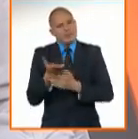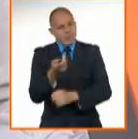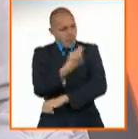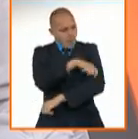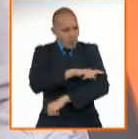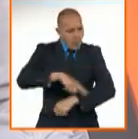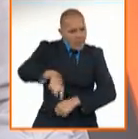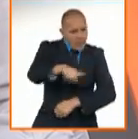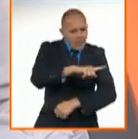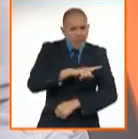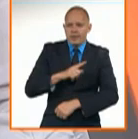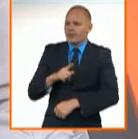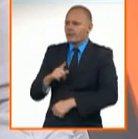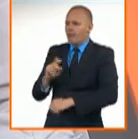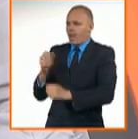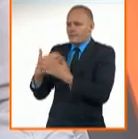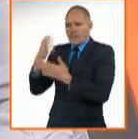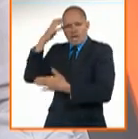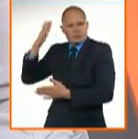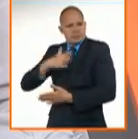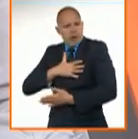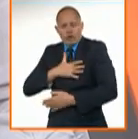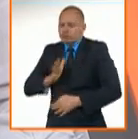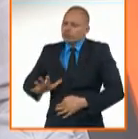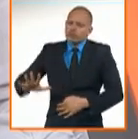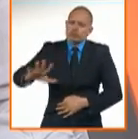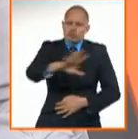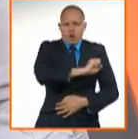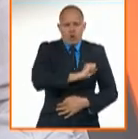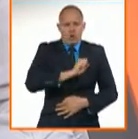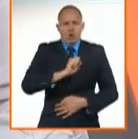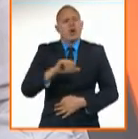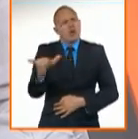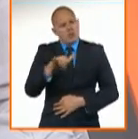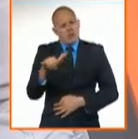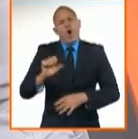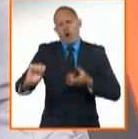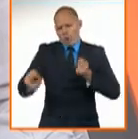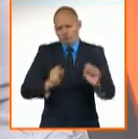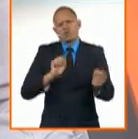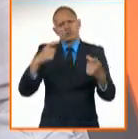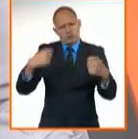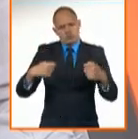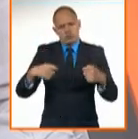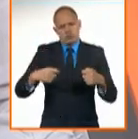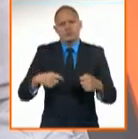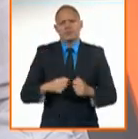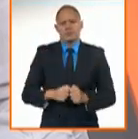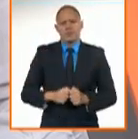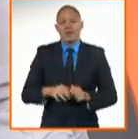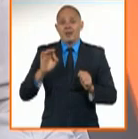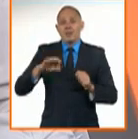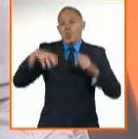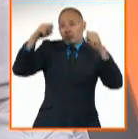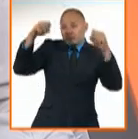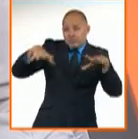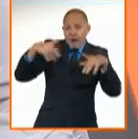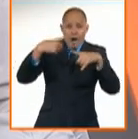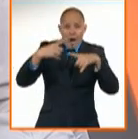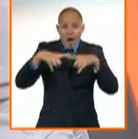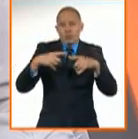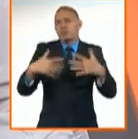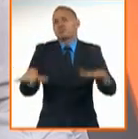como también en el sector residencial que nos permite también como explicó la viceministra tatiana ahora minimizar las afectaciones porque